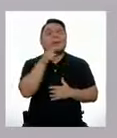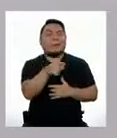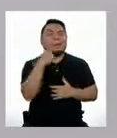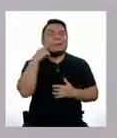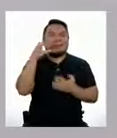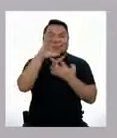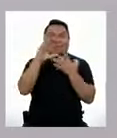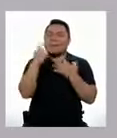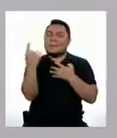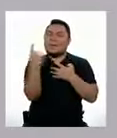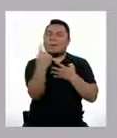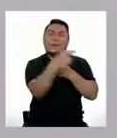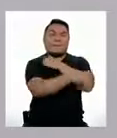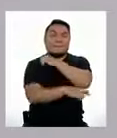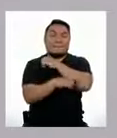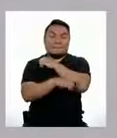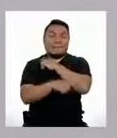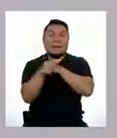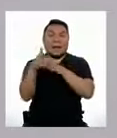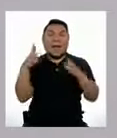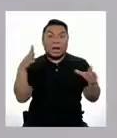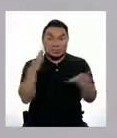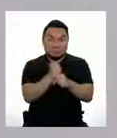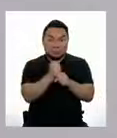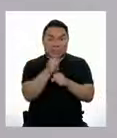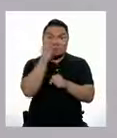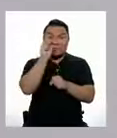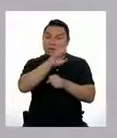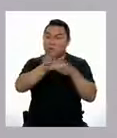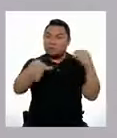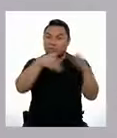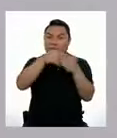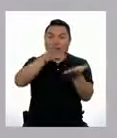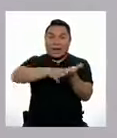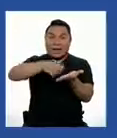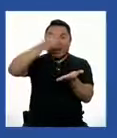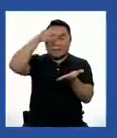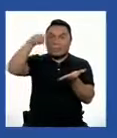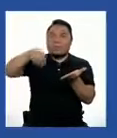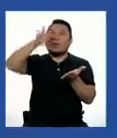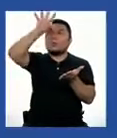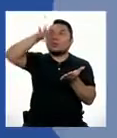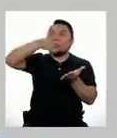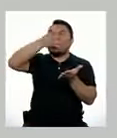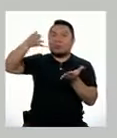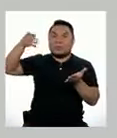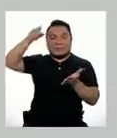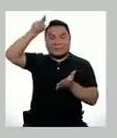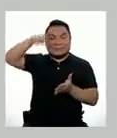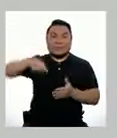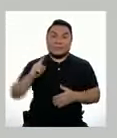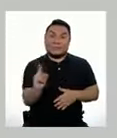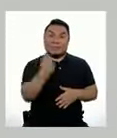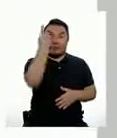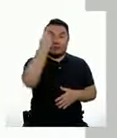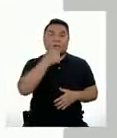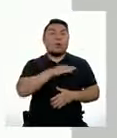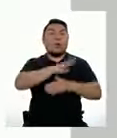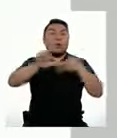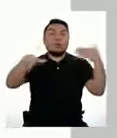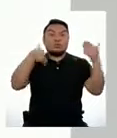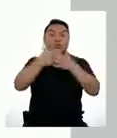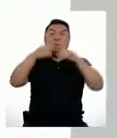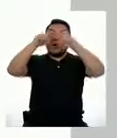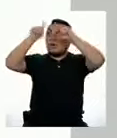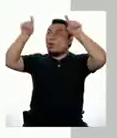características de estos países. Hagamos un resumen para ver todo lo aprendido con este gráfico de barras. Primero, todo gráfico